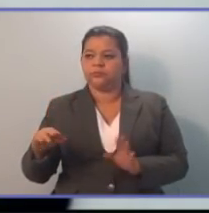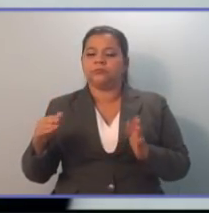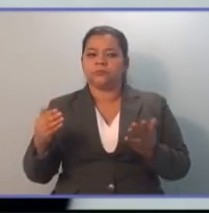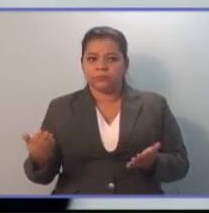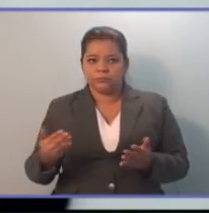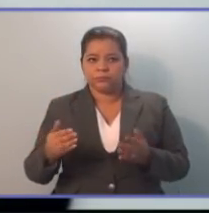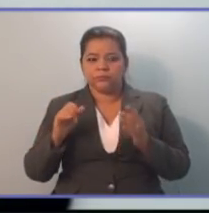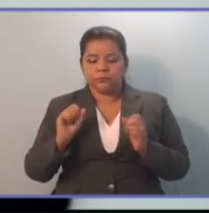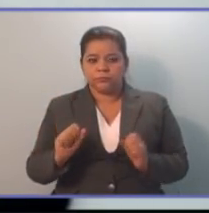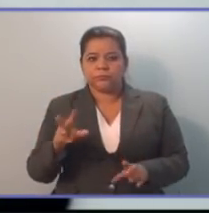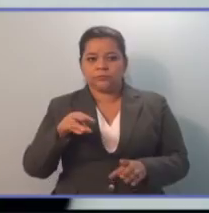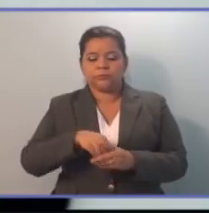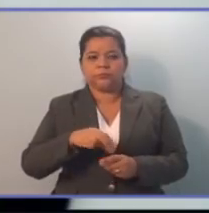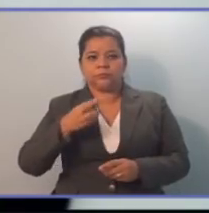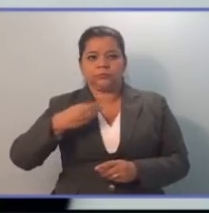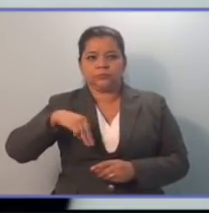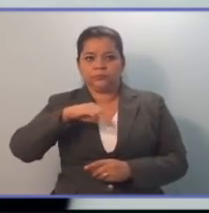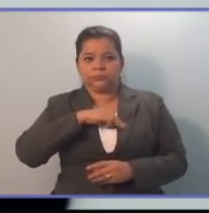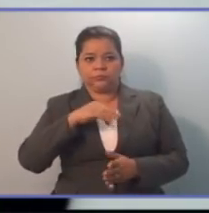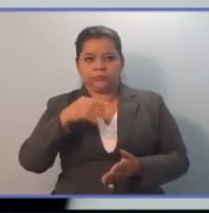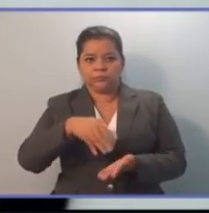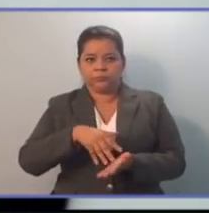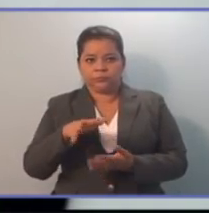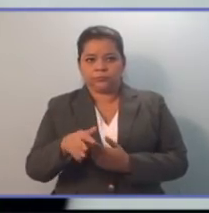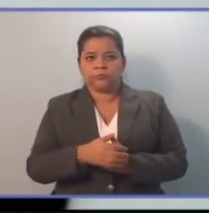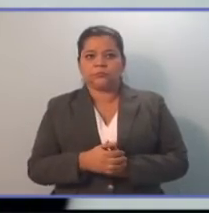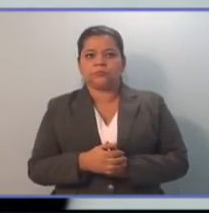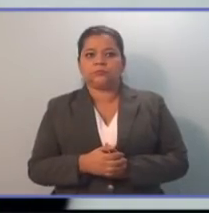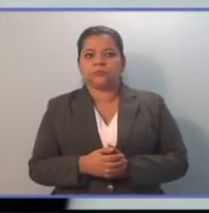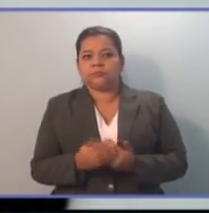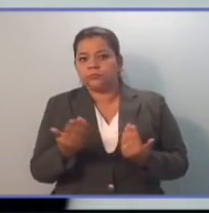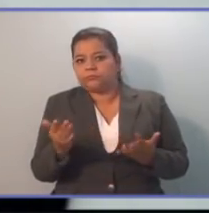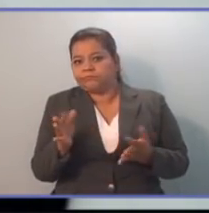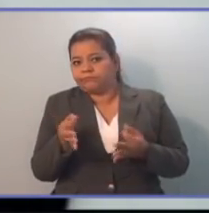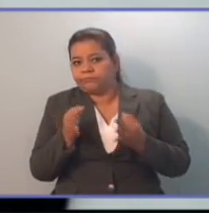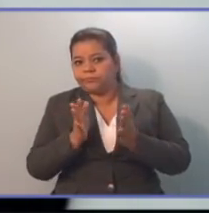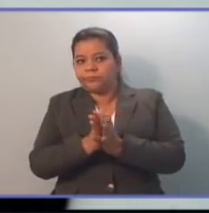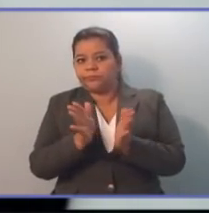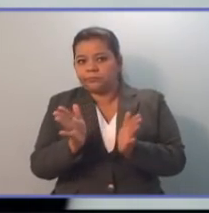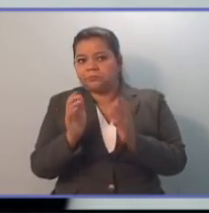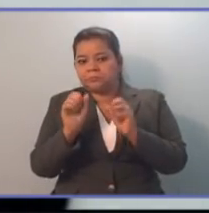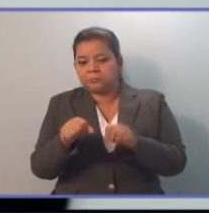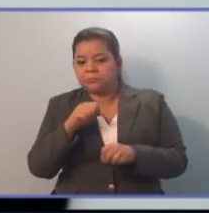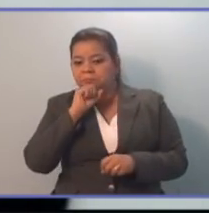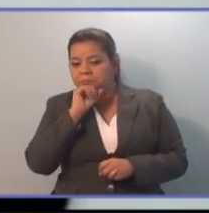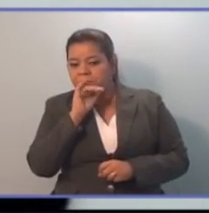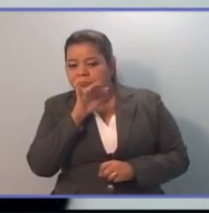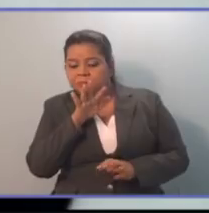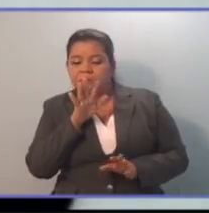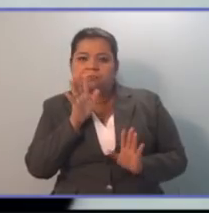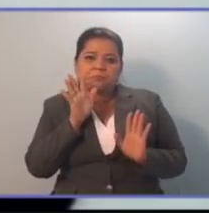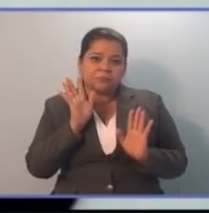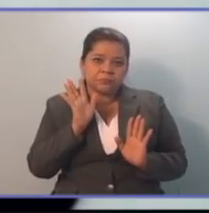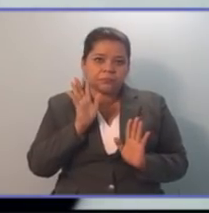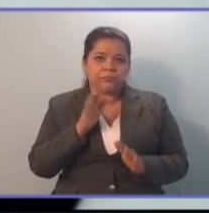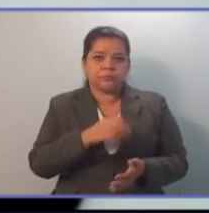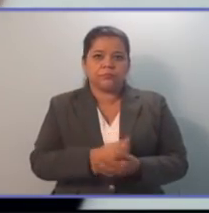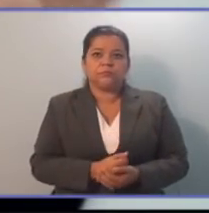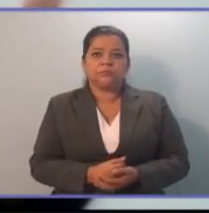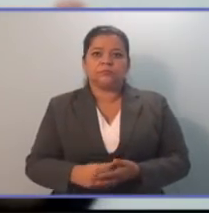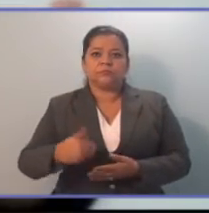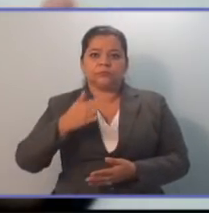como parte del Ministerio Público. Eso en términos generales podría decir que son en tanto de